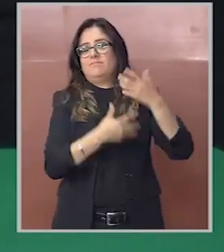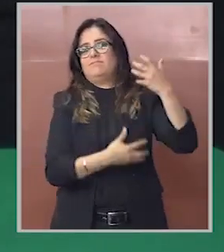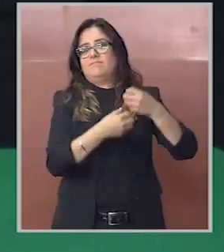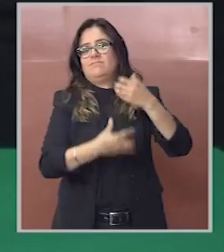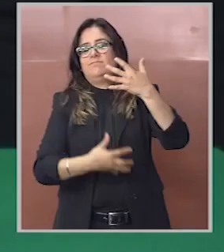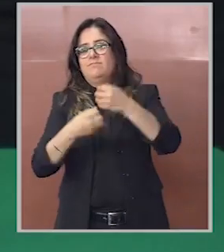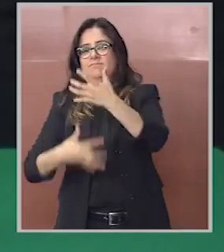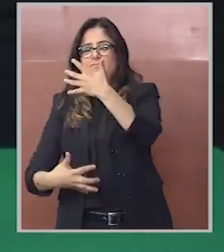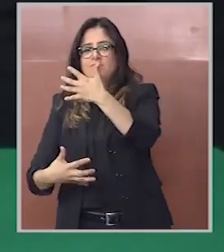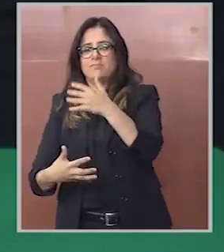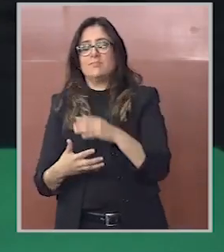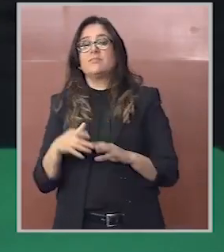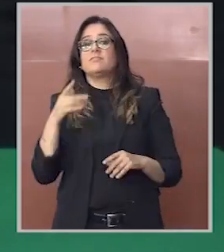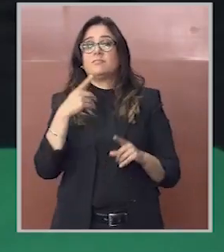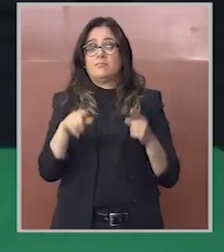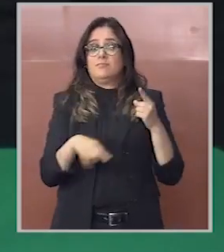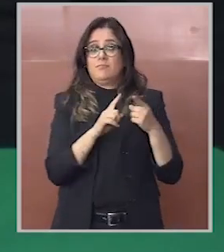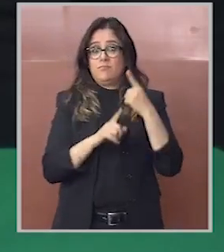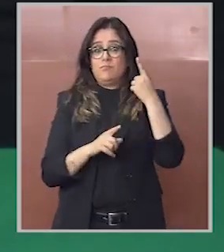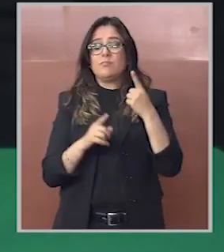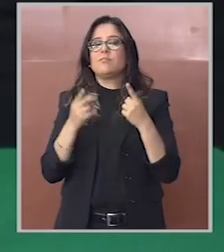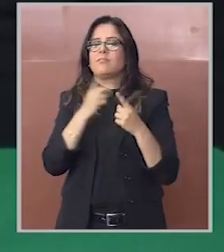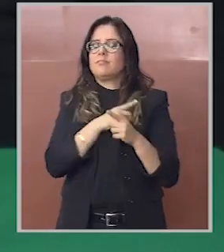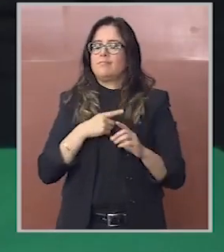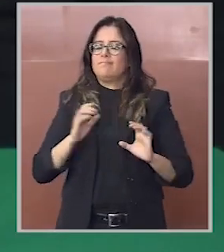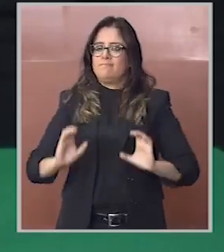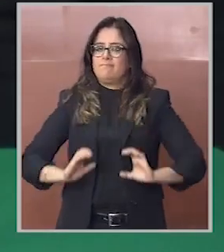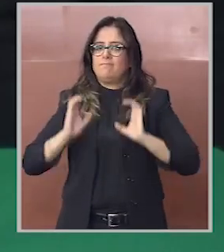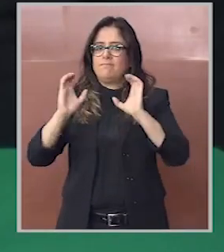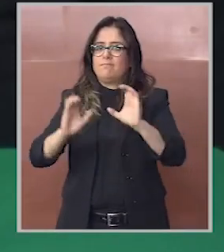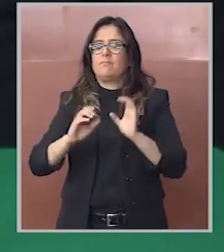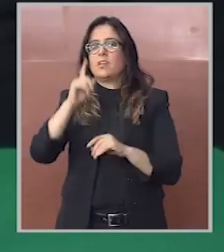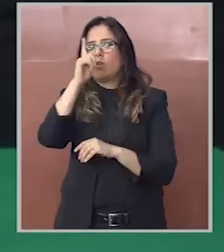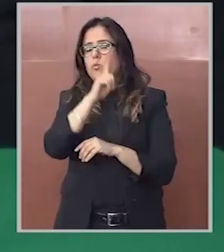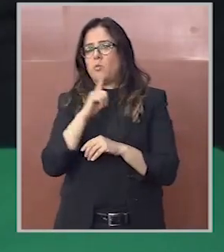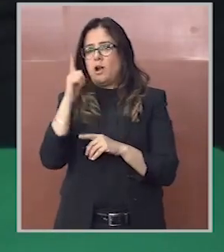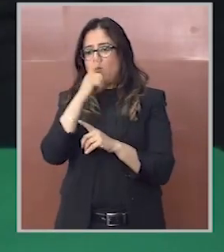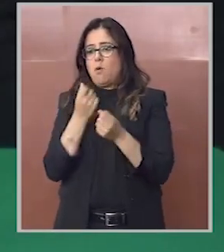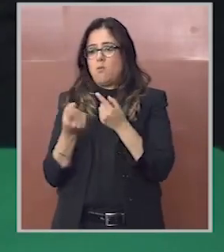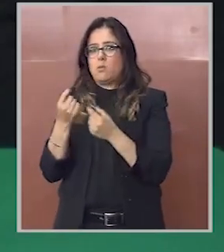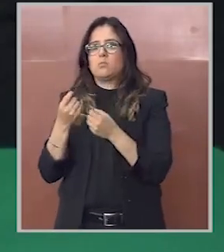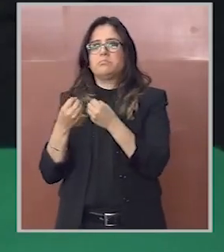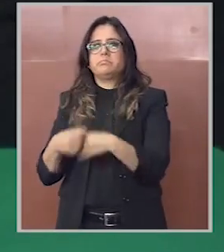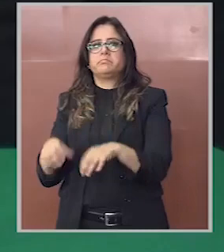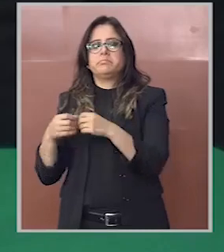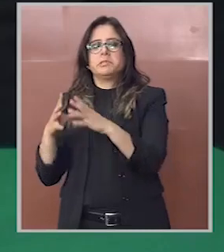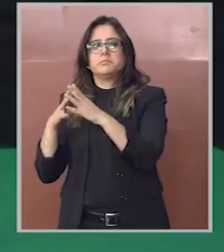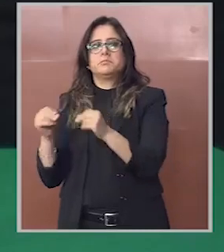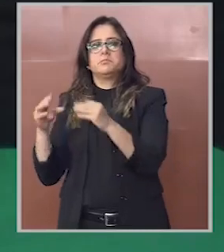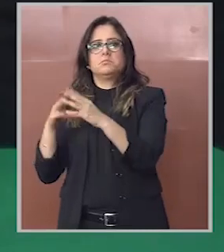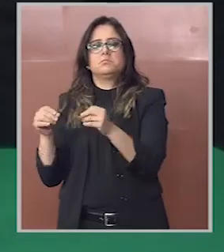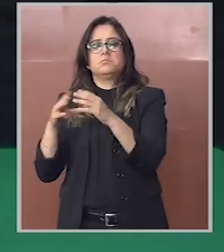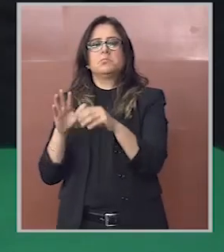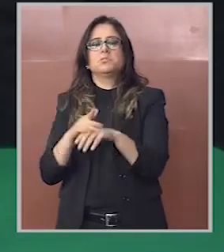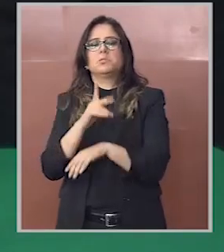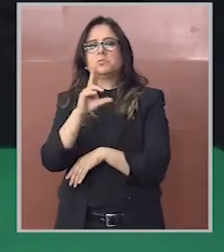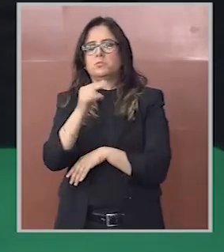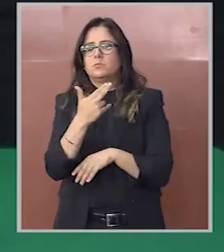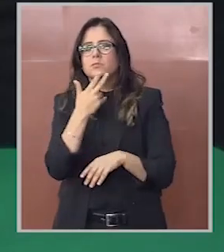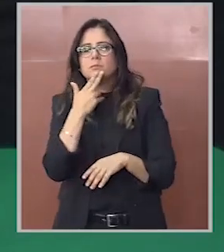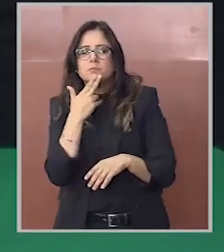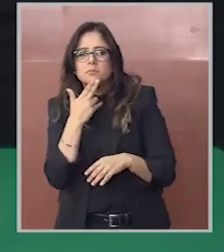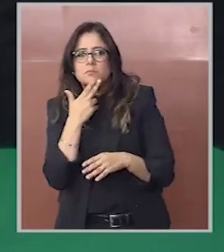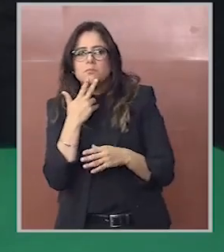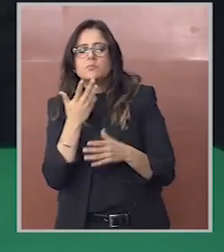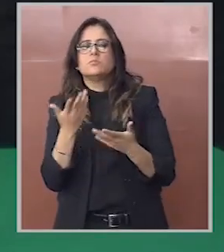Lenguas que se pierden porque justamente o no se usan y y no hay una política de incentivar que se usen no